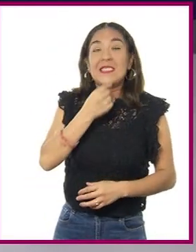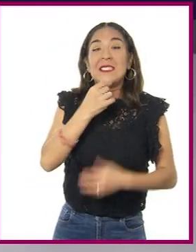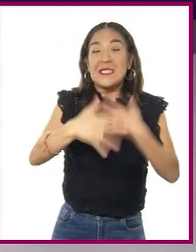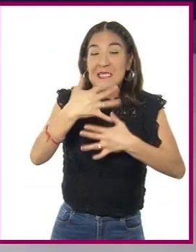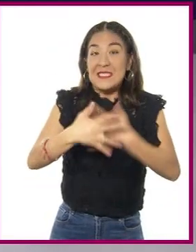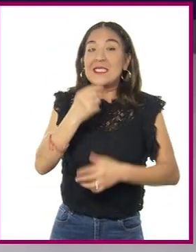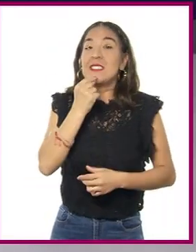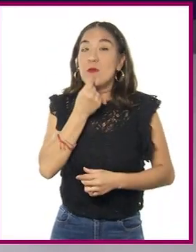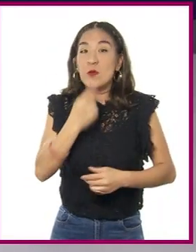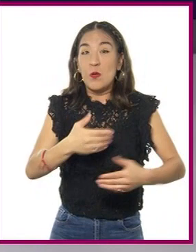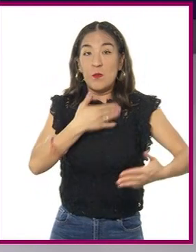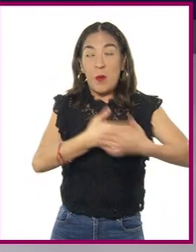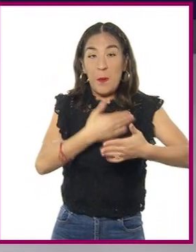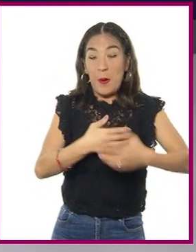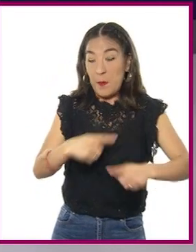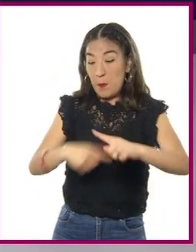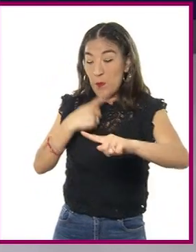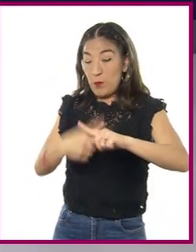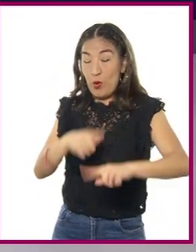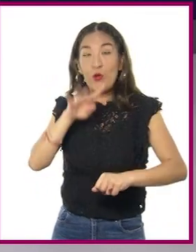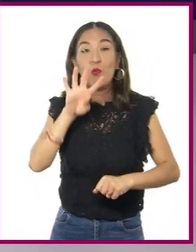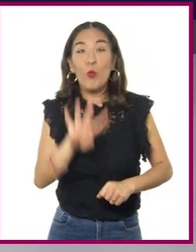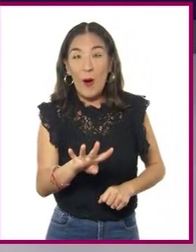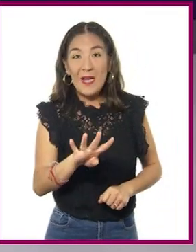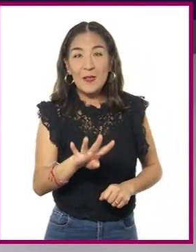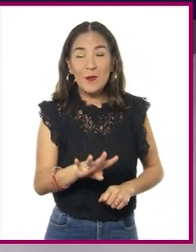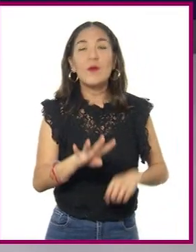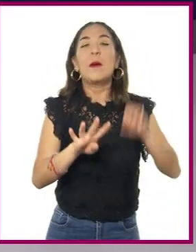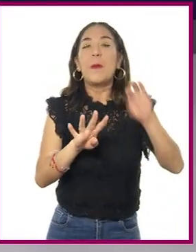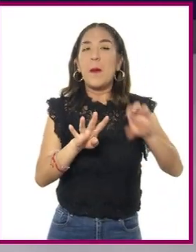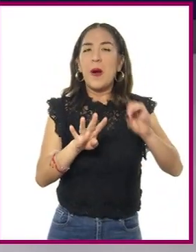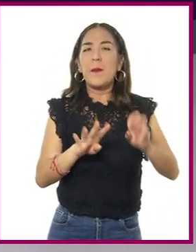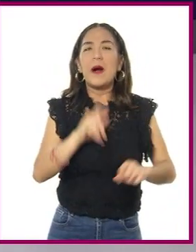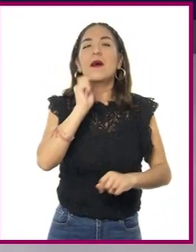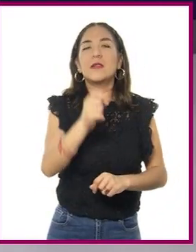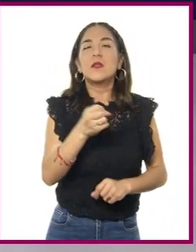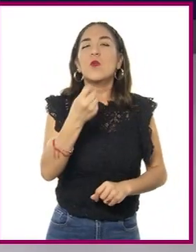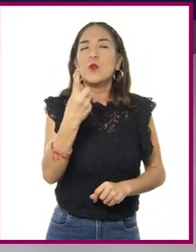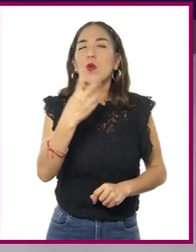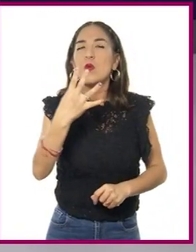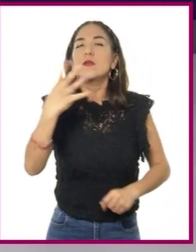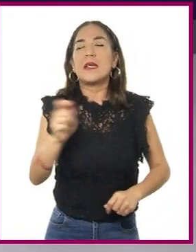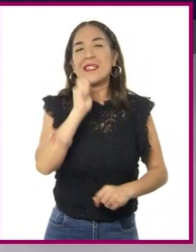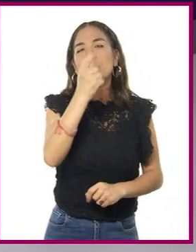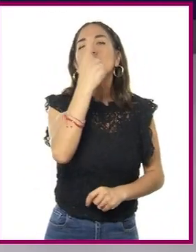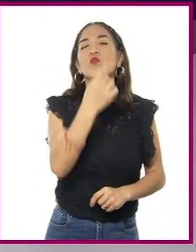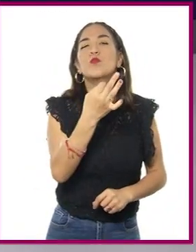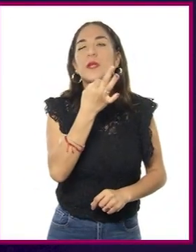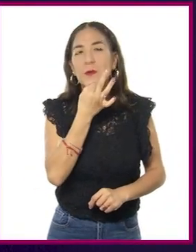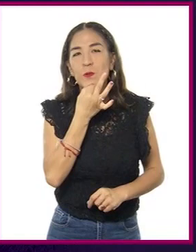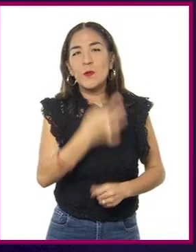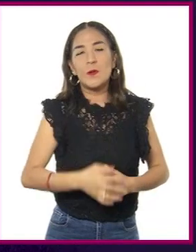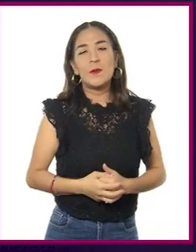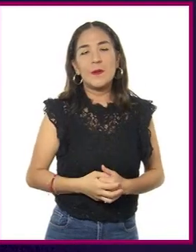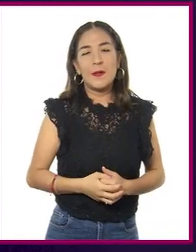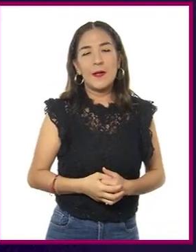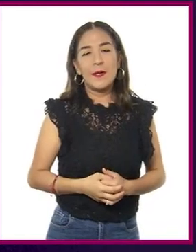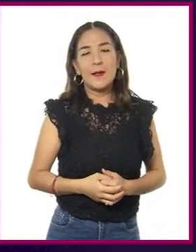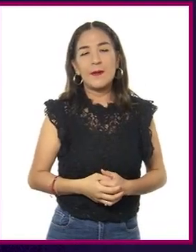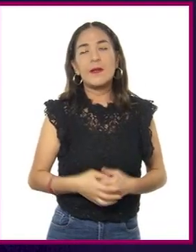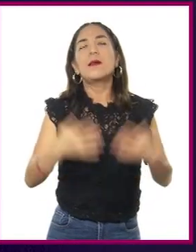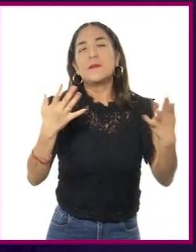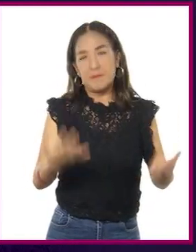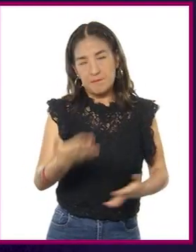y multiplicarlas por 4 es el equivalente a contabilizar las pulsaciones durante 1 minuto.